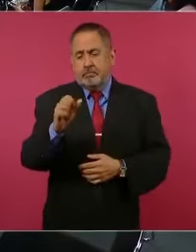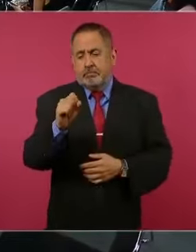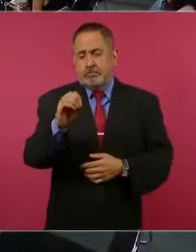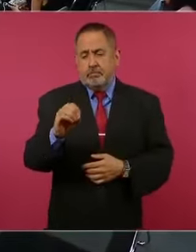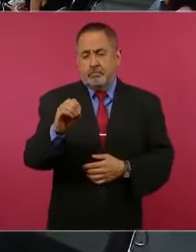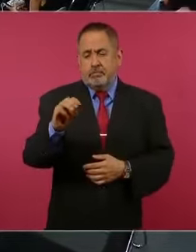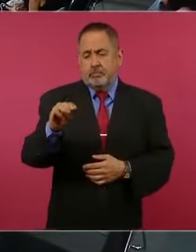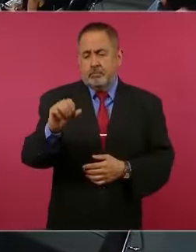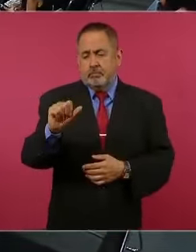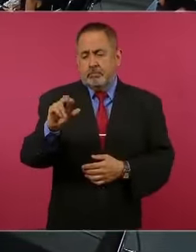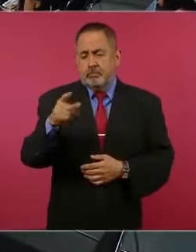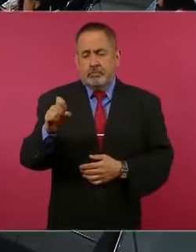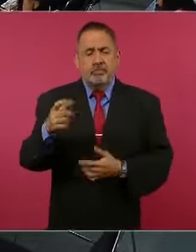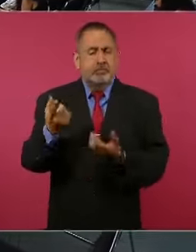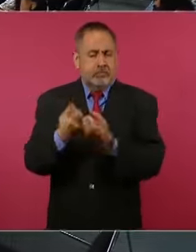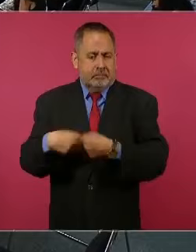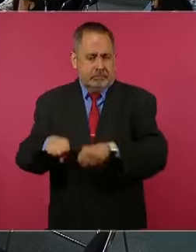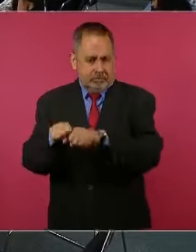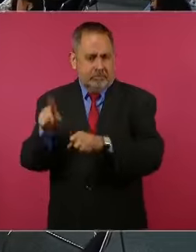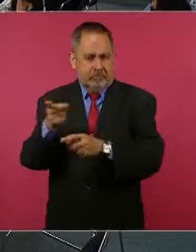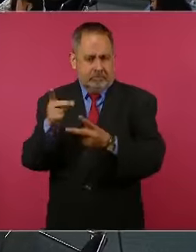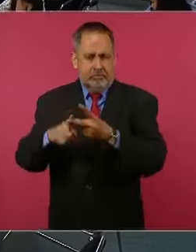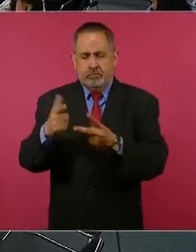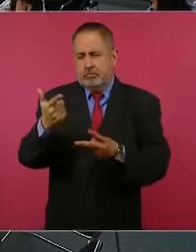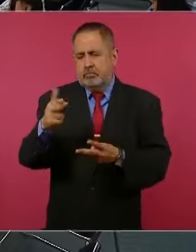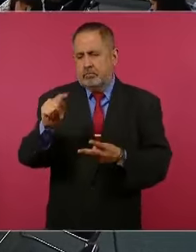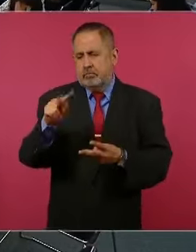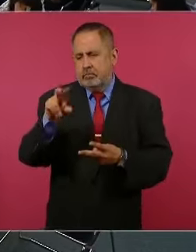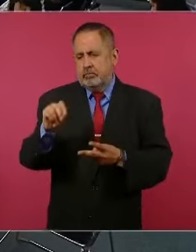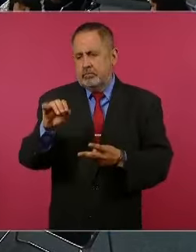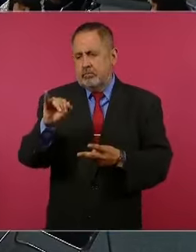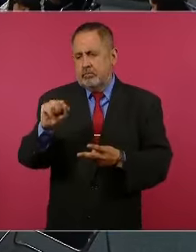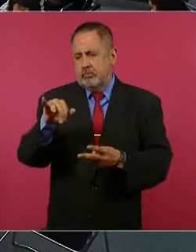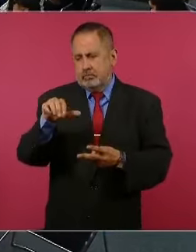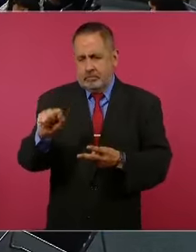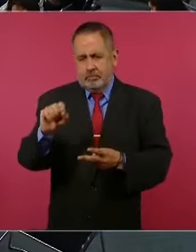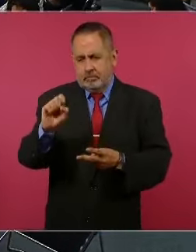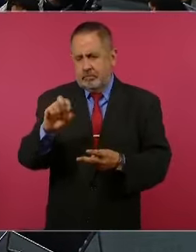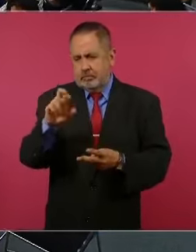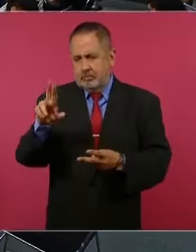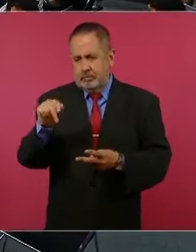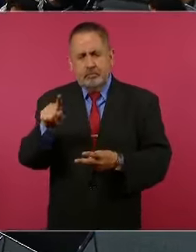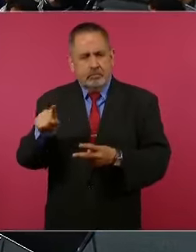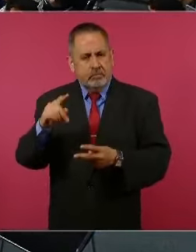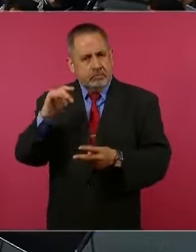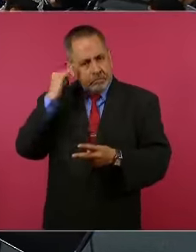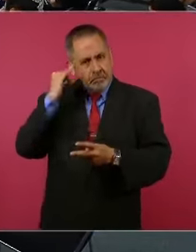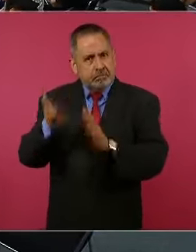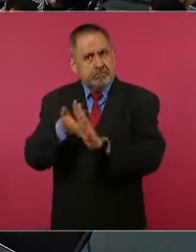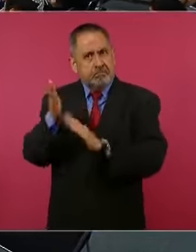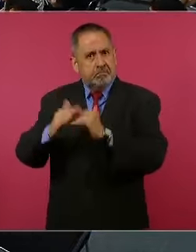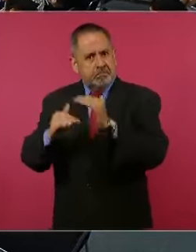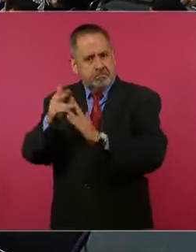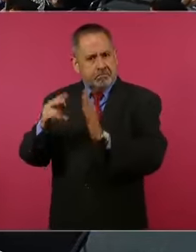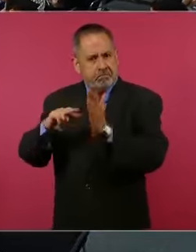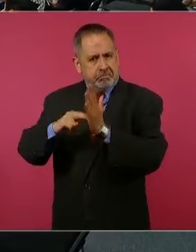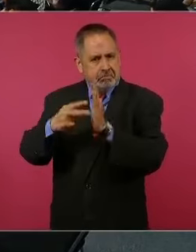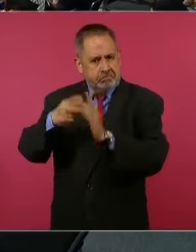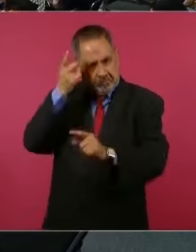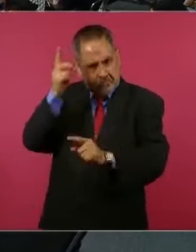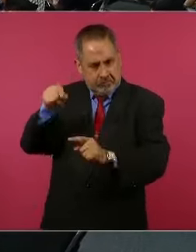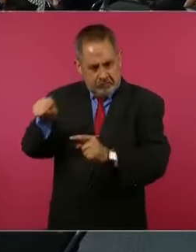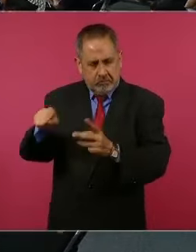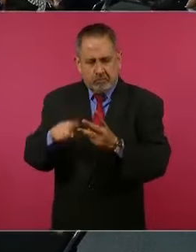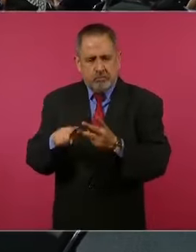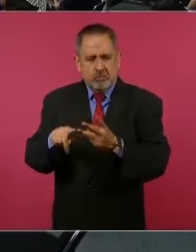laboren Márquez son los socios eh Gustavo Isaías Salazar Serrano esos son dos constructores de allá y hay